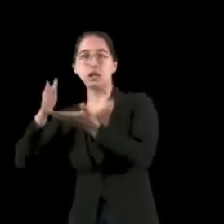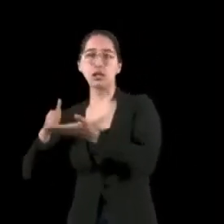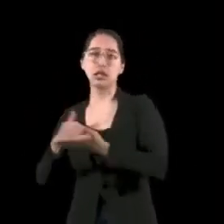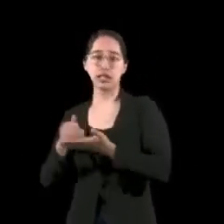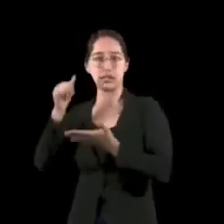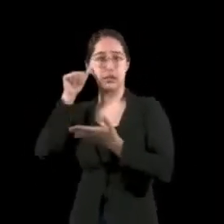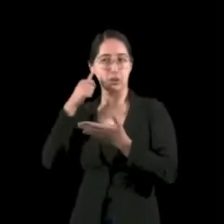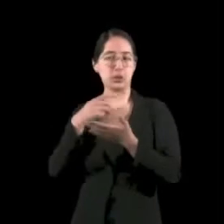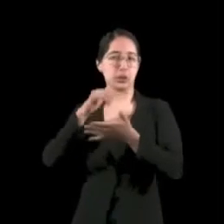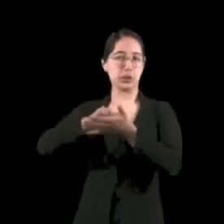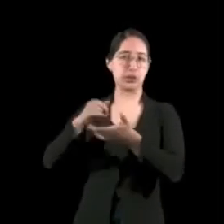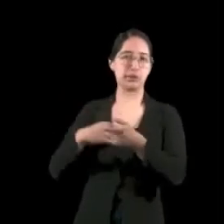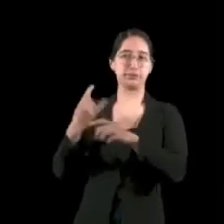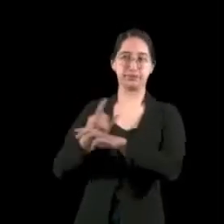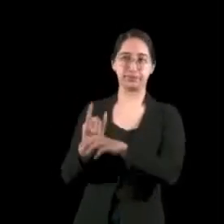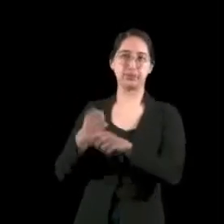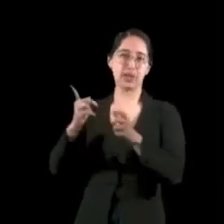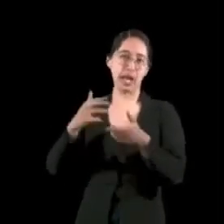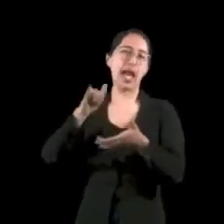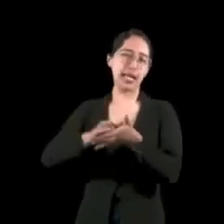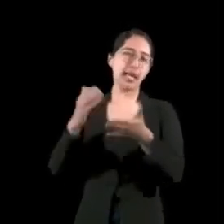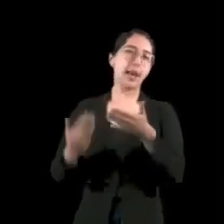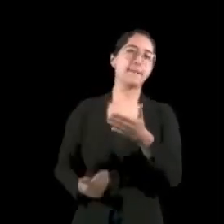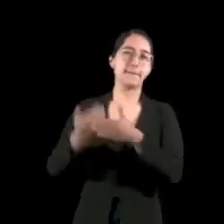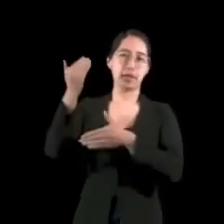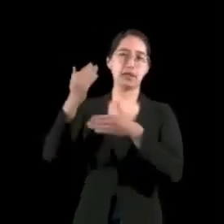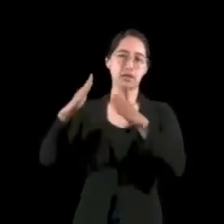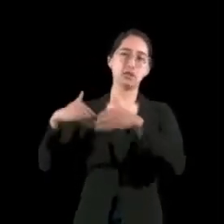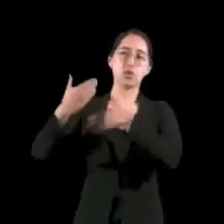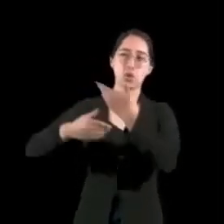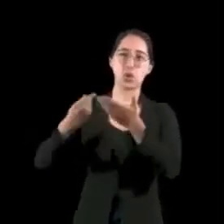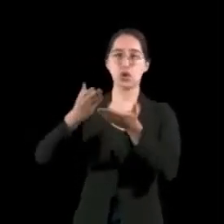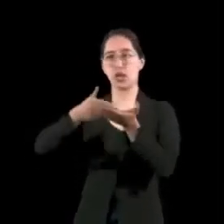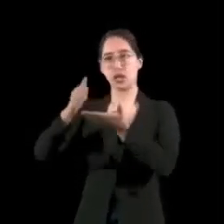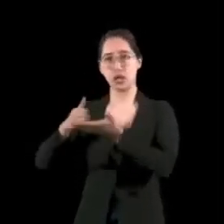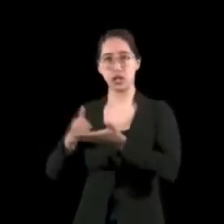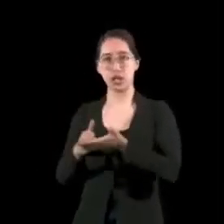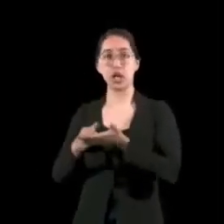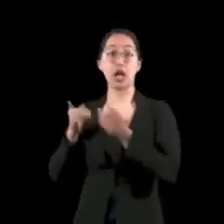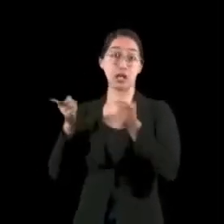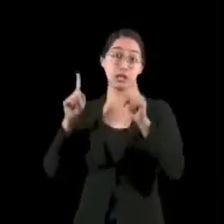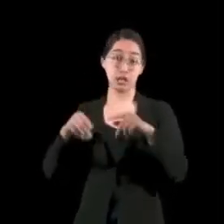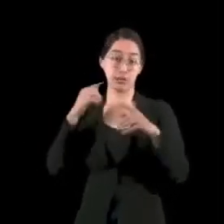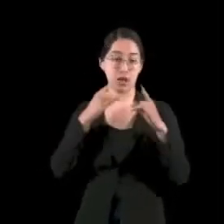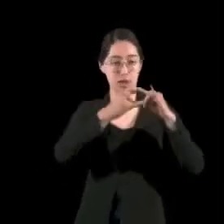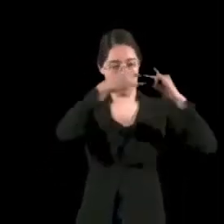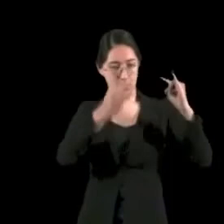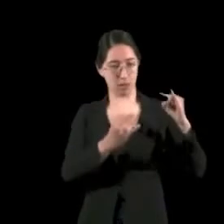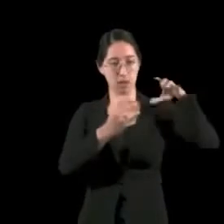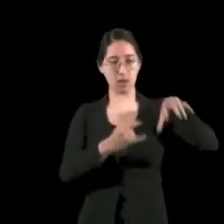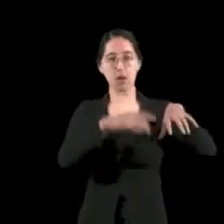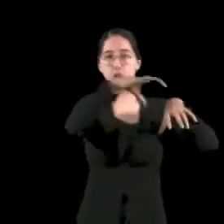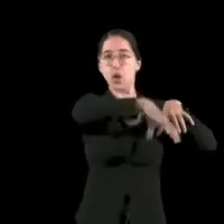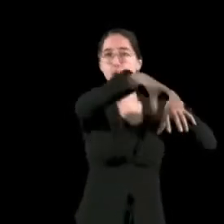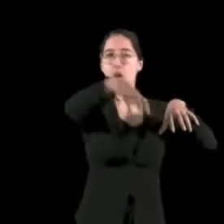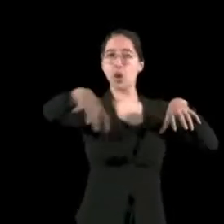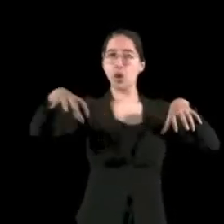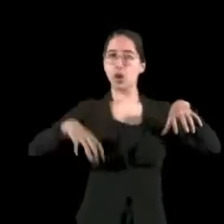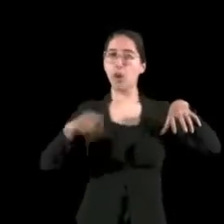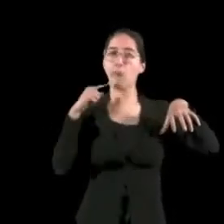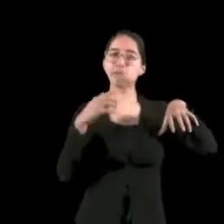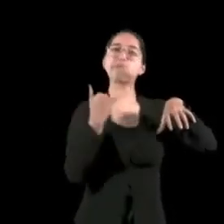comprar glucantime. Era la forma como curaba. Entonces eso mismo se reflejaba en los armamentos.